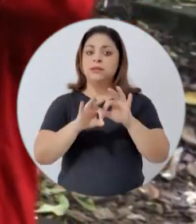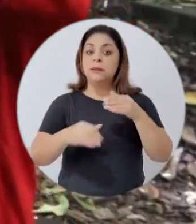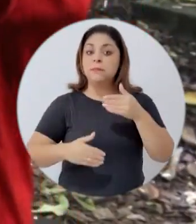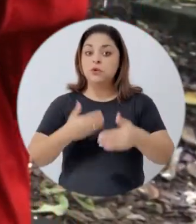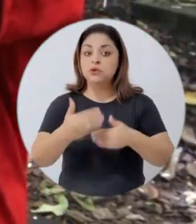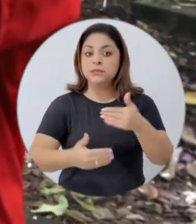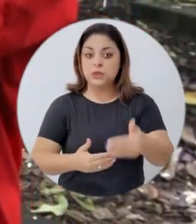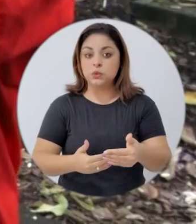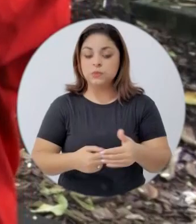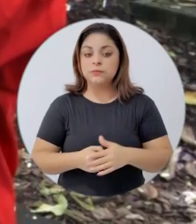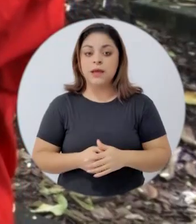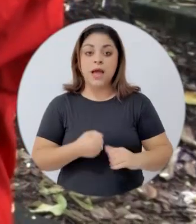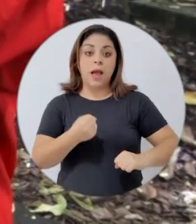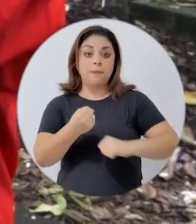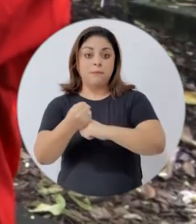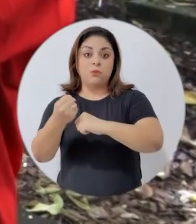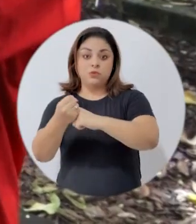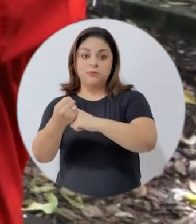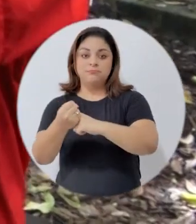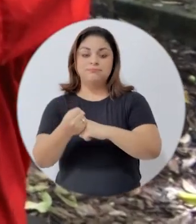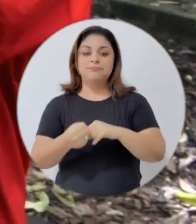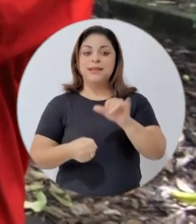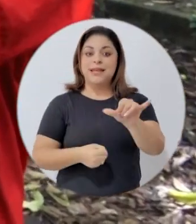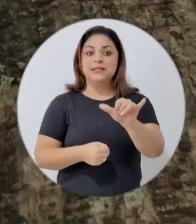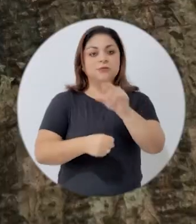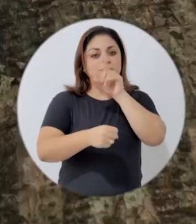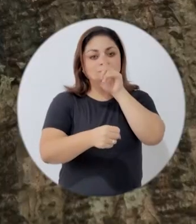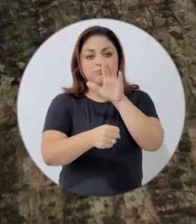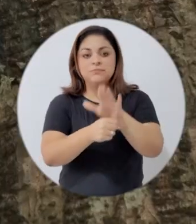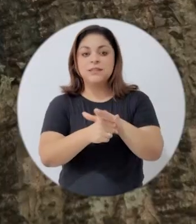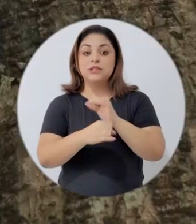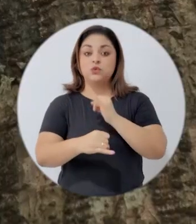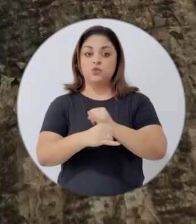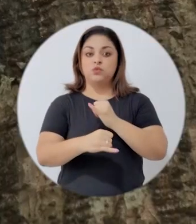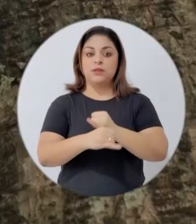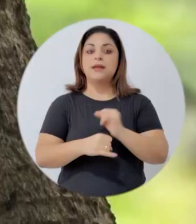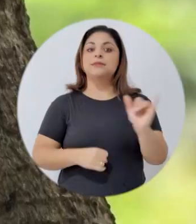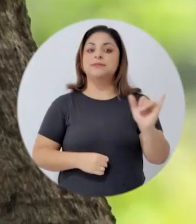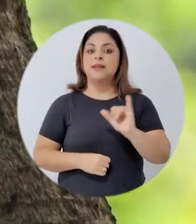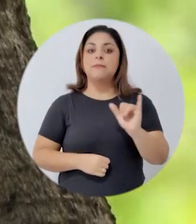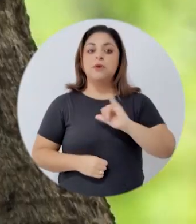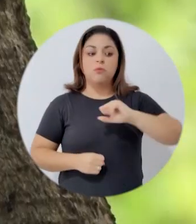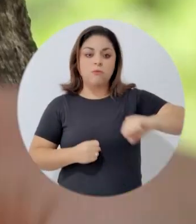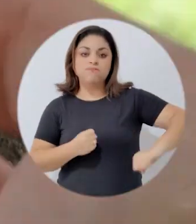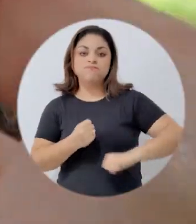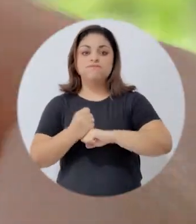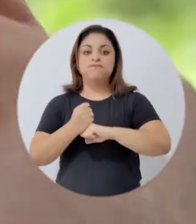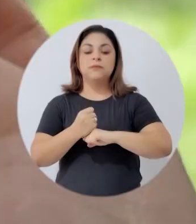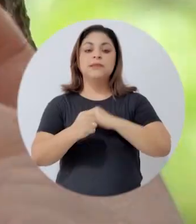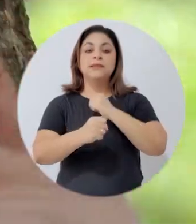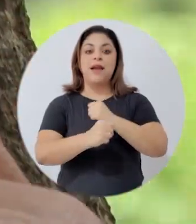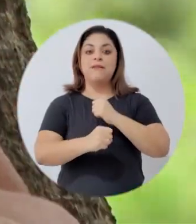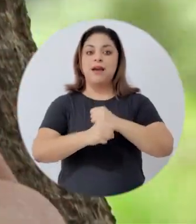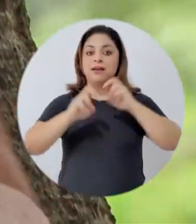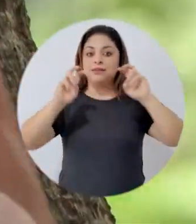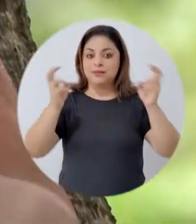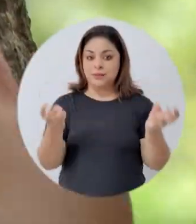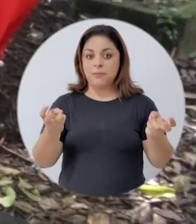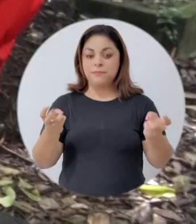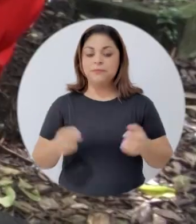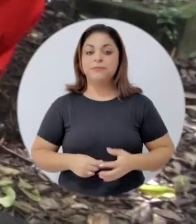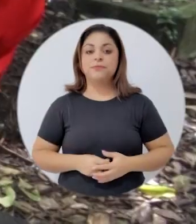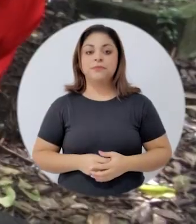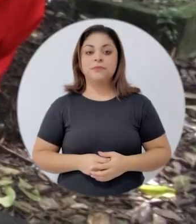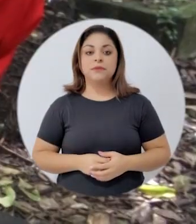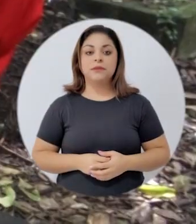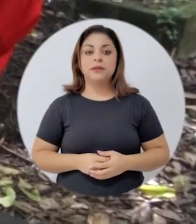estos procesos y que apoyan, ¿verdad? Que nos dan ese compromiso institucional también y ese respaldo de trabajar el tema.